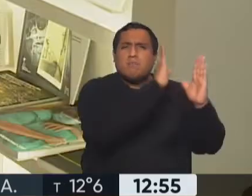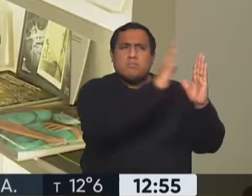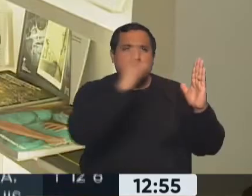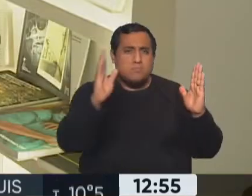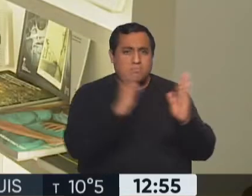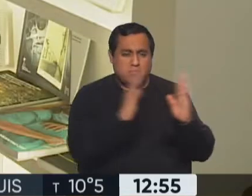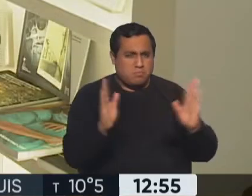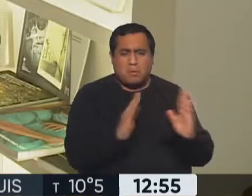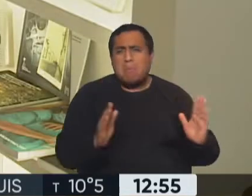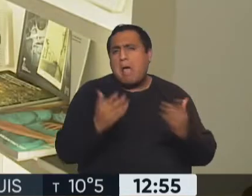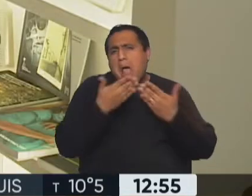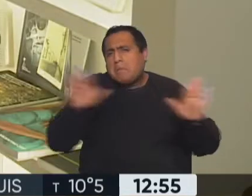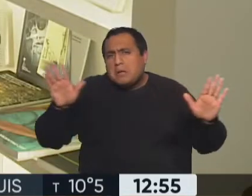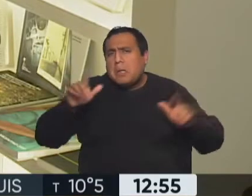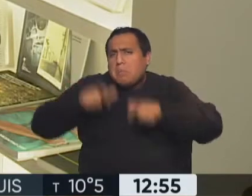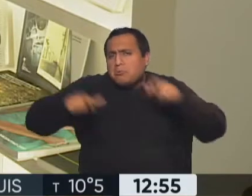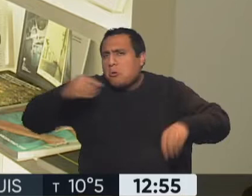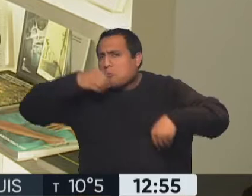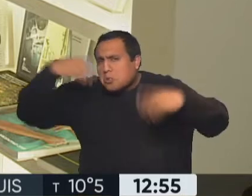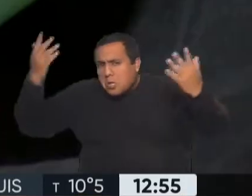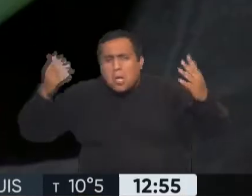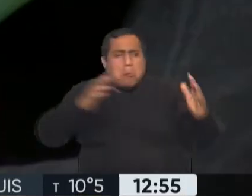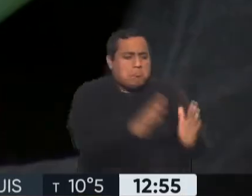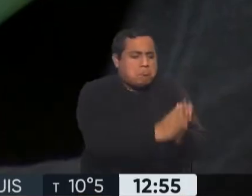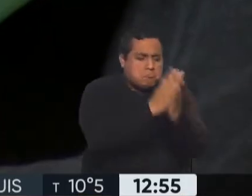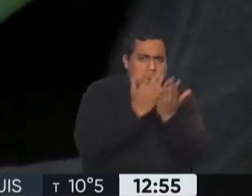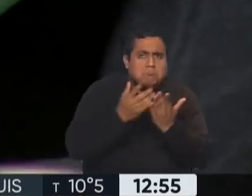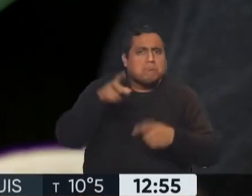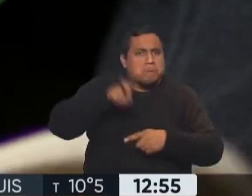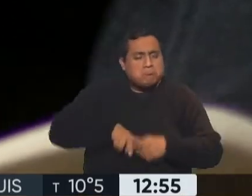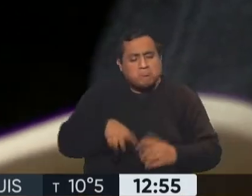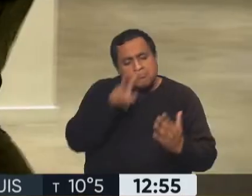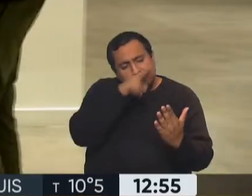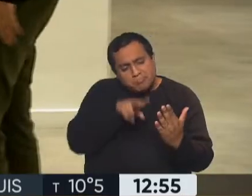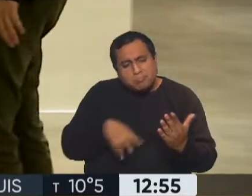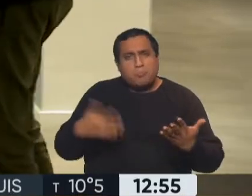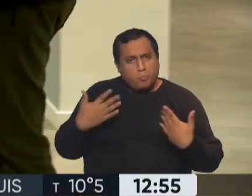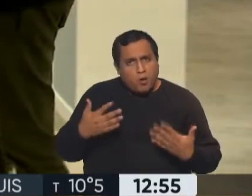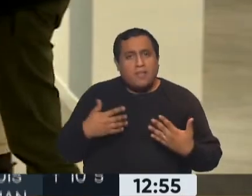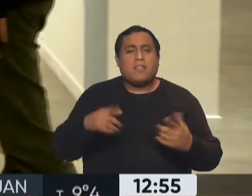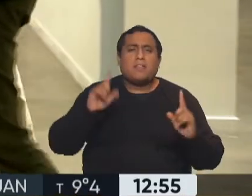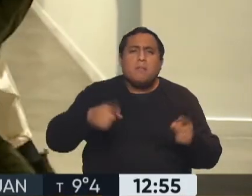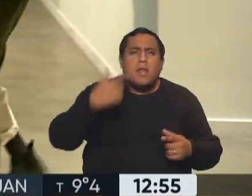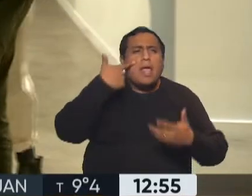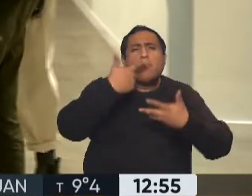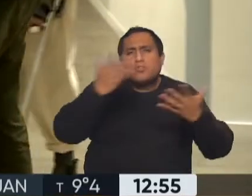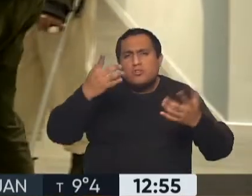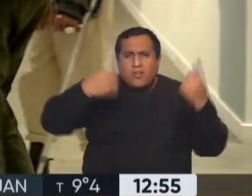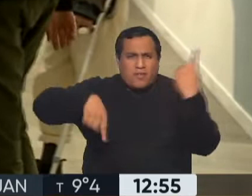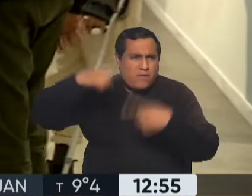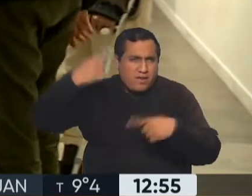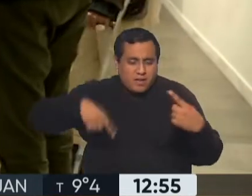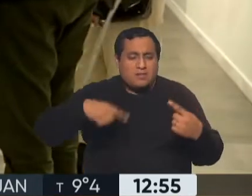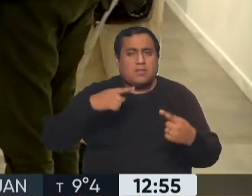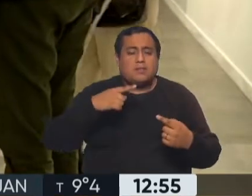estantería abierta que cualquier visitante puede venir y sentarse a leer, pero también constituyendo exposiciones, diversas interpretaciones